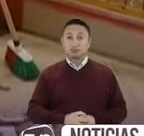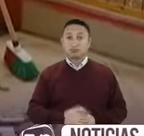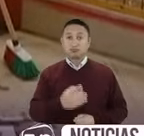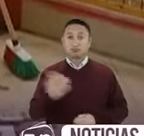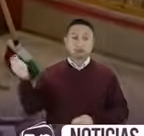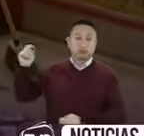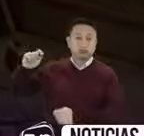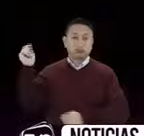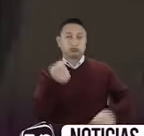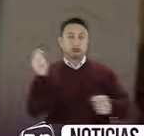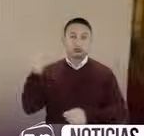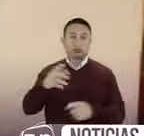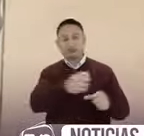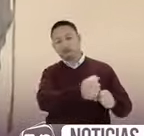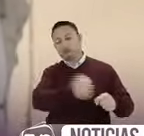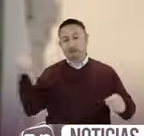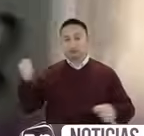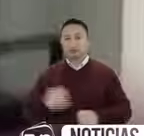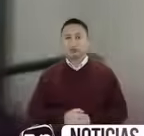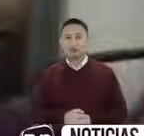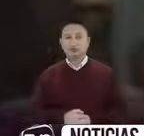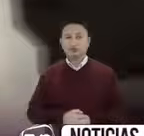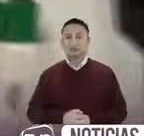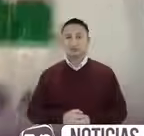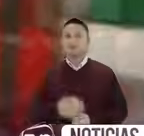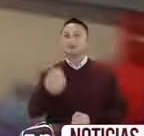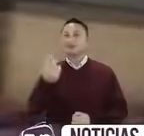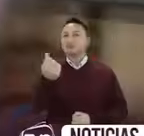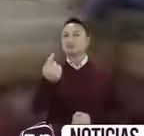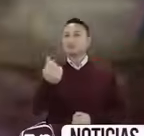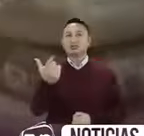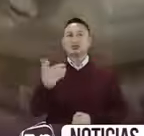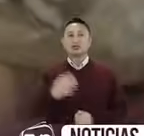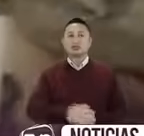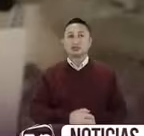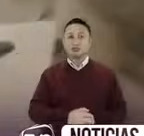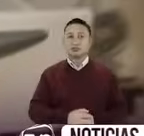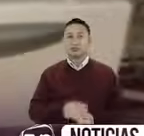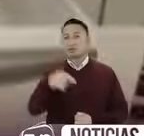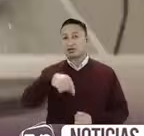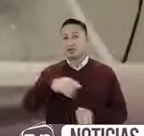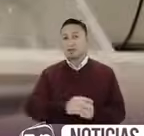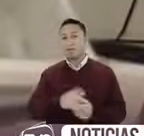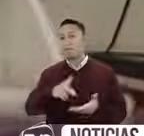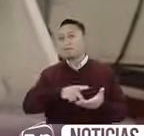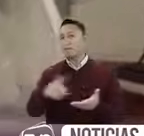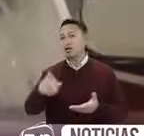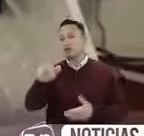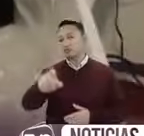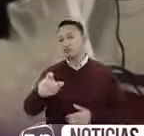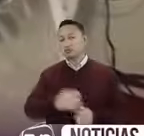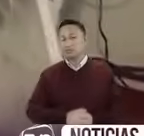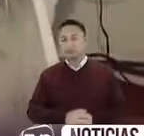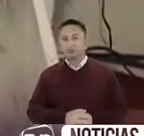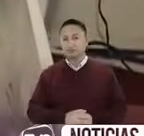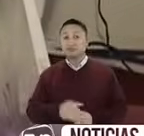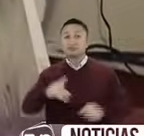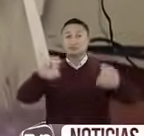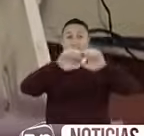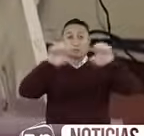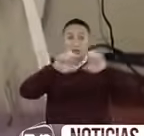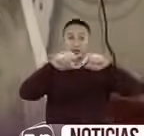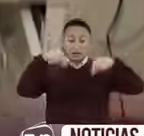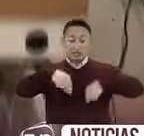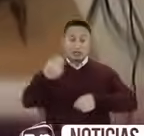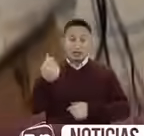puerta. Se llevaron lo que es la caja chica para solventar aquí viáticos y cosas así. Porque aquí la empresa no maneja efectivo,